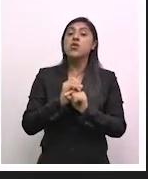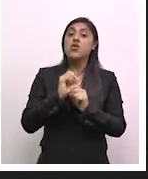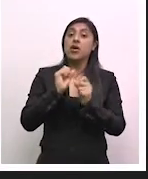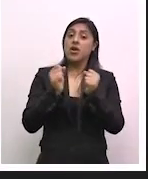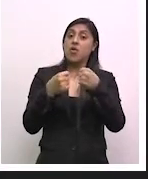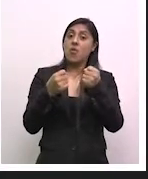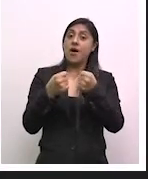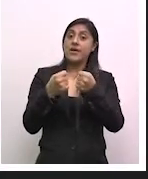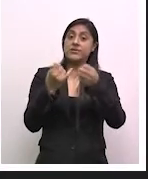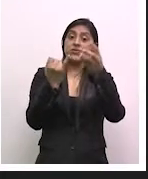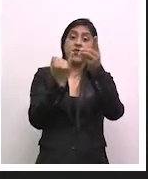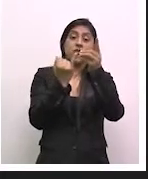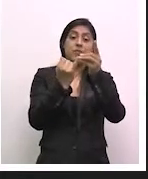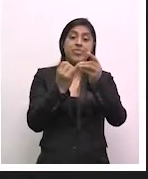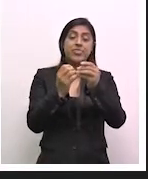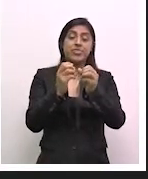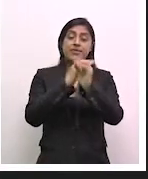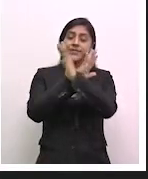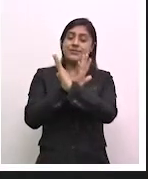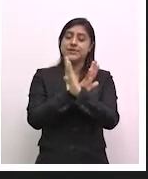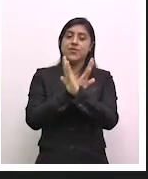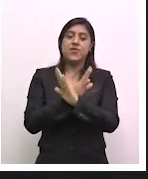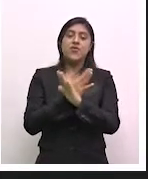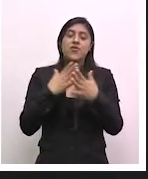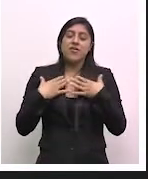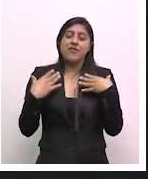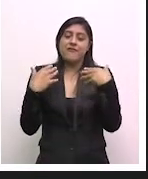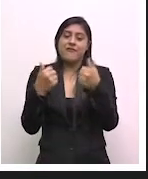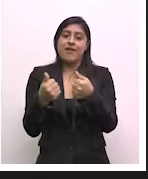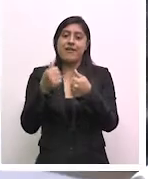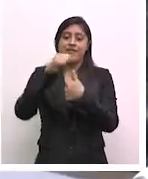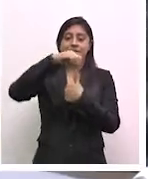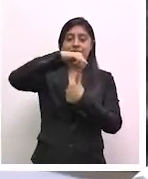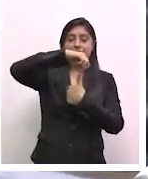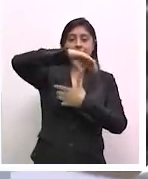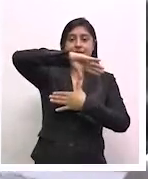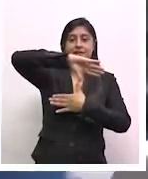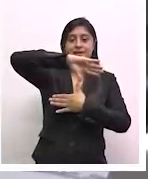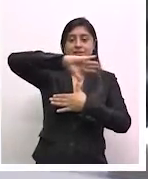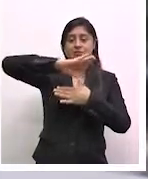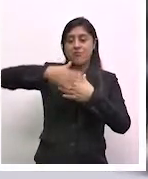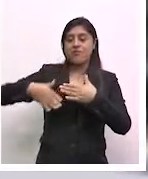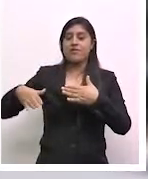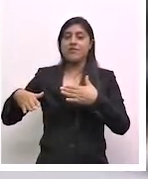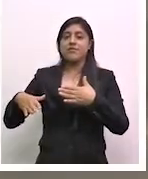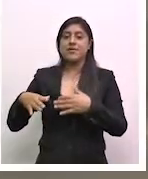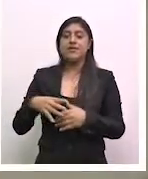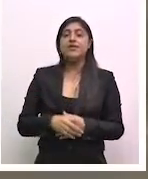que lo convierte en uno de los documentos más seguros y confiables en latinoamérica